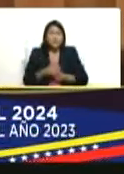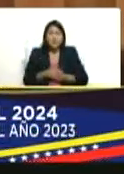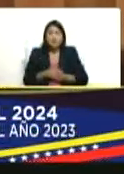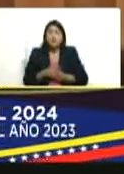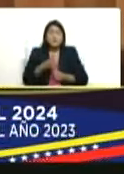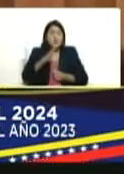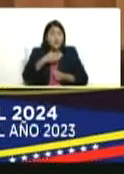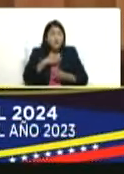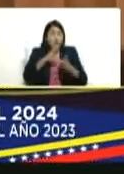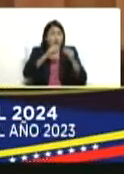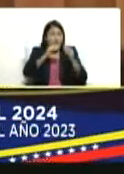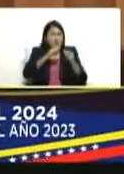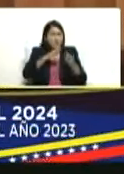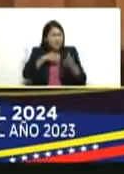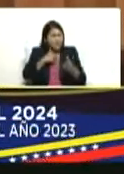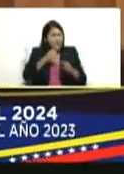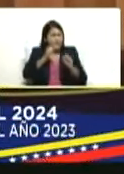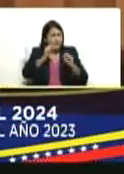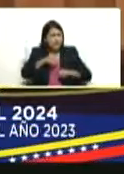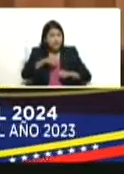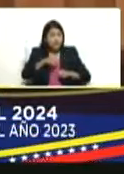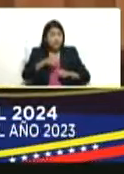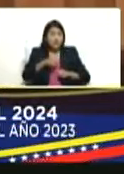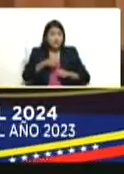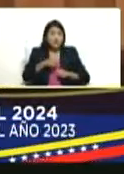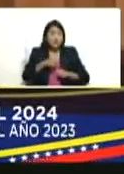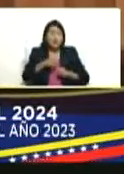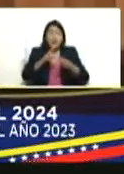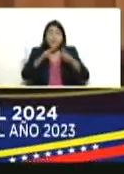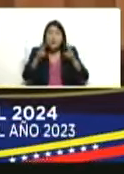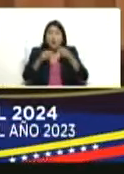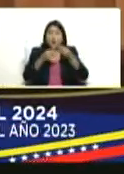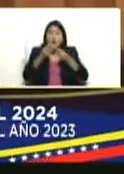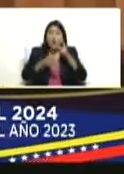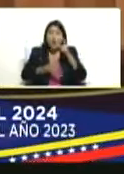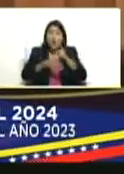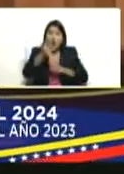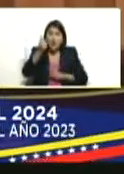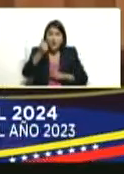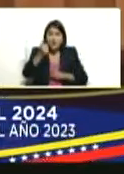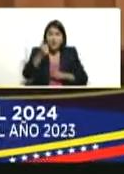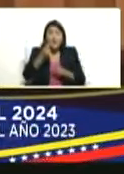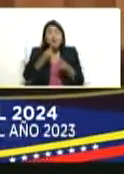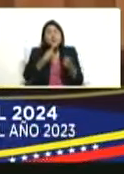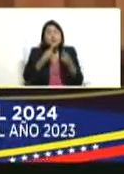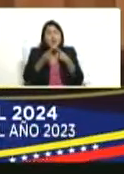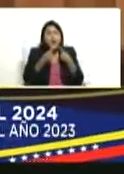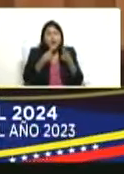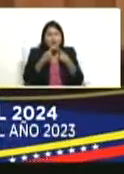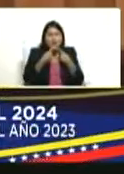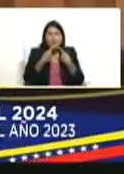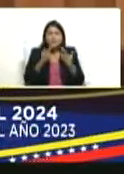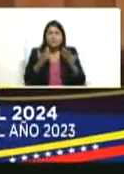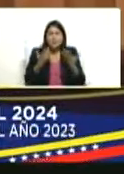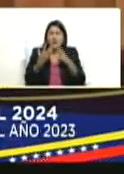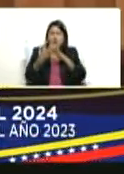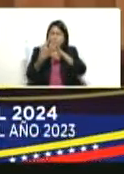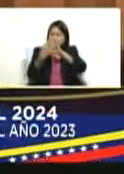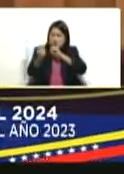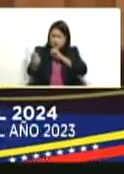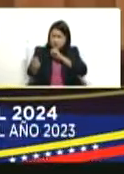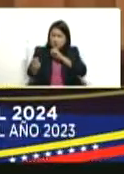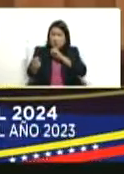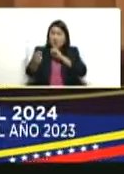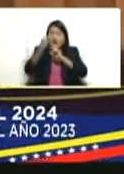se puede. Y solo hay un camino para la paz, y el camino es el diálogo, el reencuentro, el entendimiento,